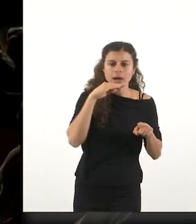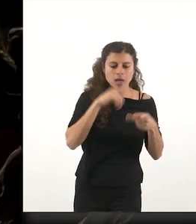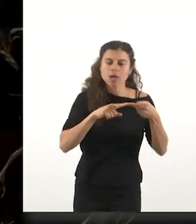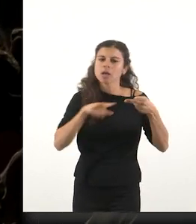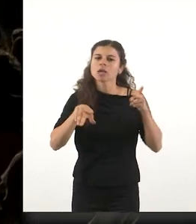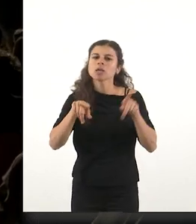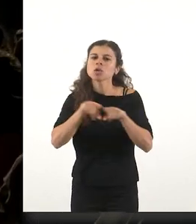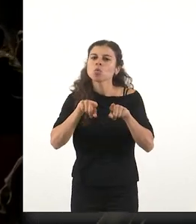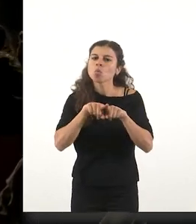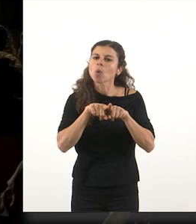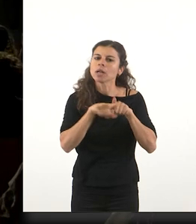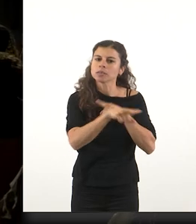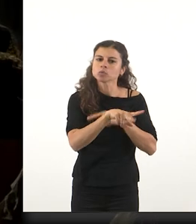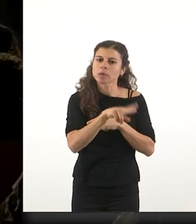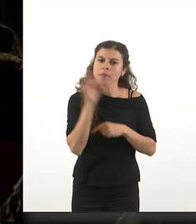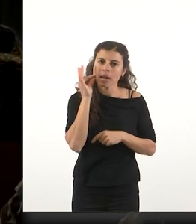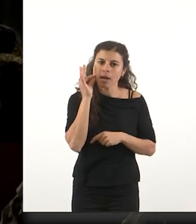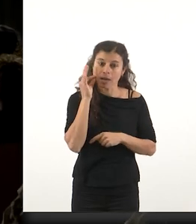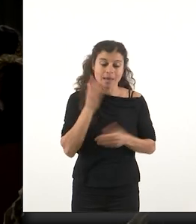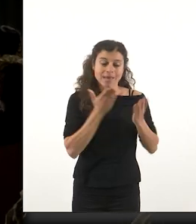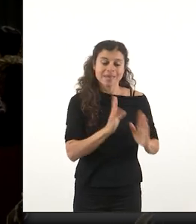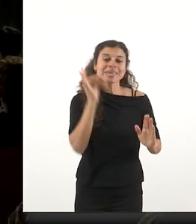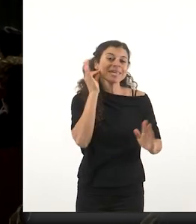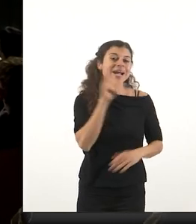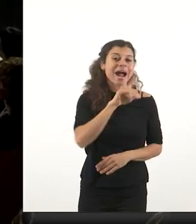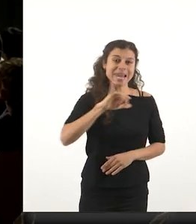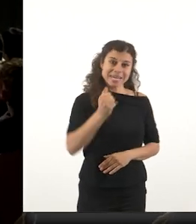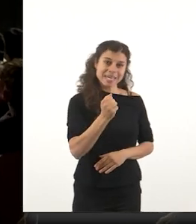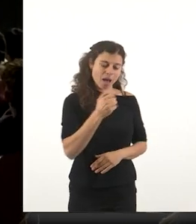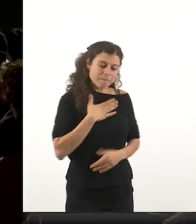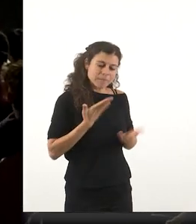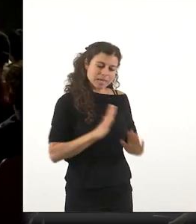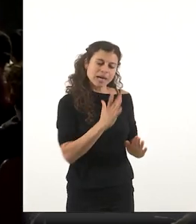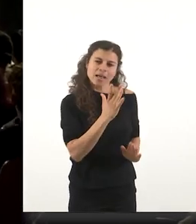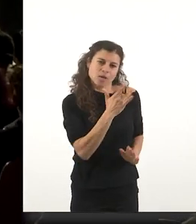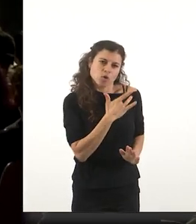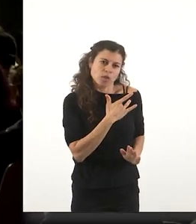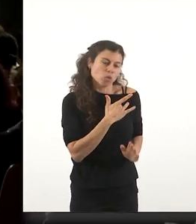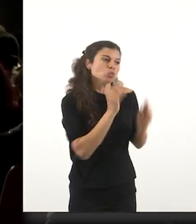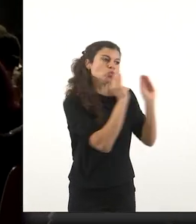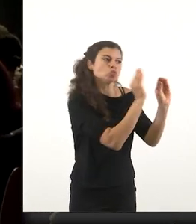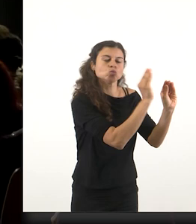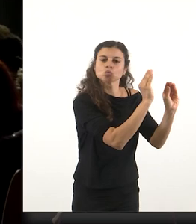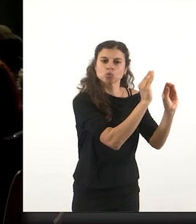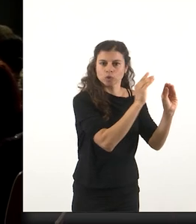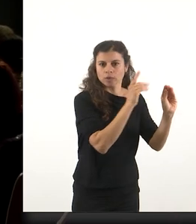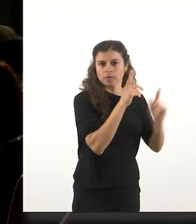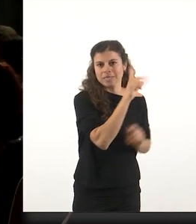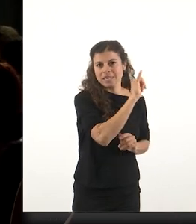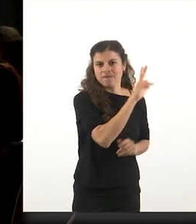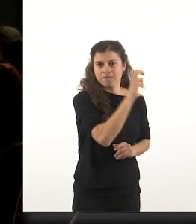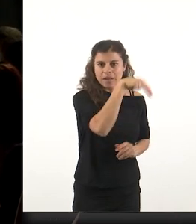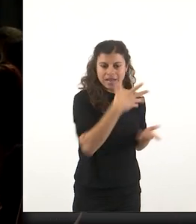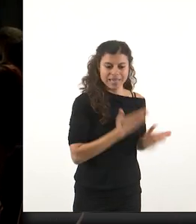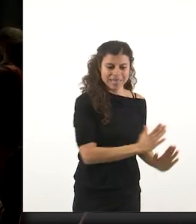Porque mi hija Lía es mi hija de corazón. La conocí con 2 años a mi hija. Es la hija biológica de Iván y me hacía muchísima ilusión que